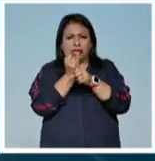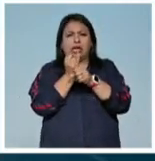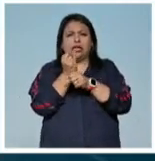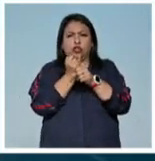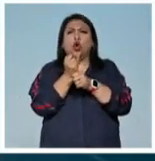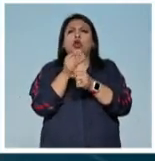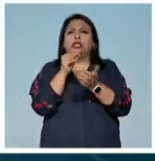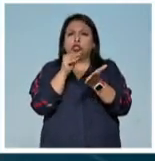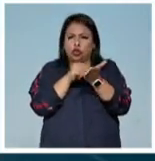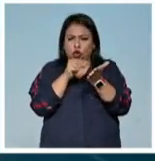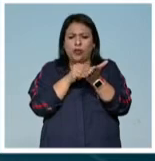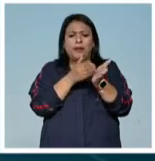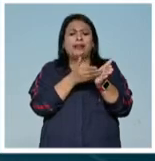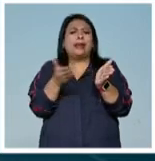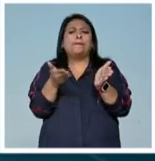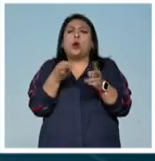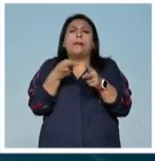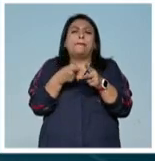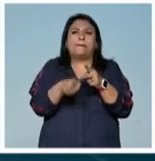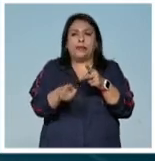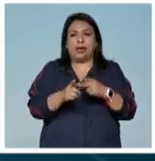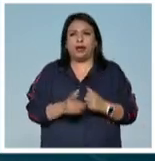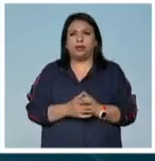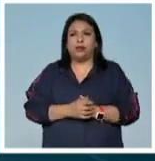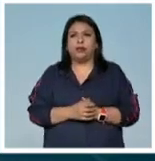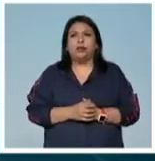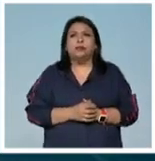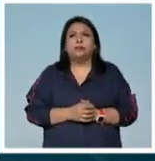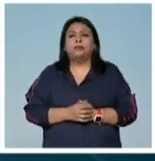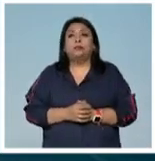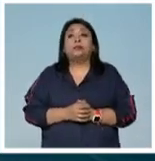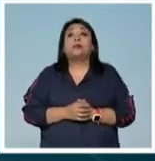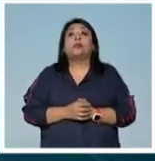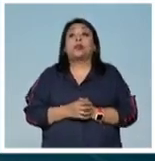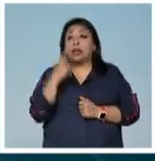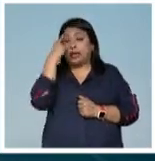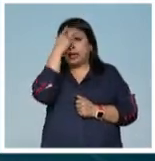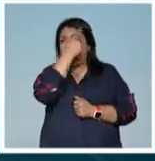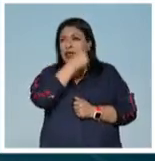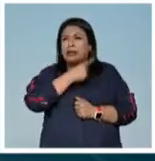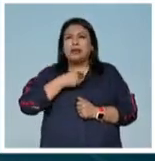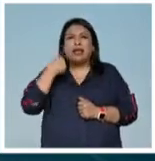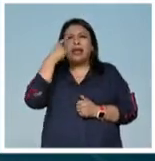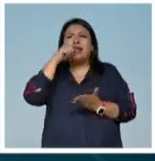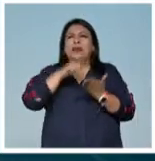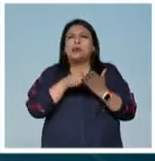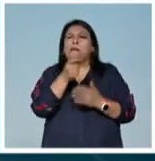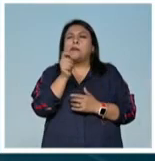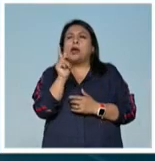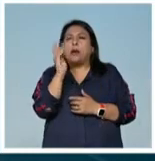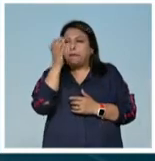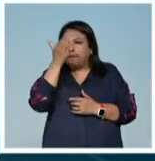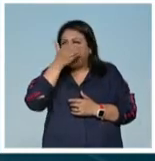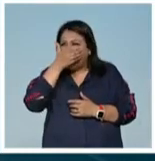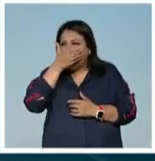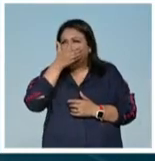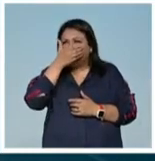objeto se encuentran en una etapa preliminar. Tiene en su rostro una especie de máscara que